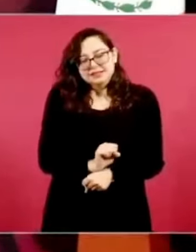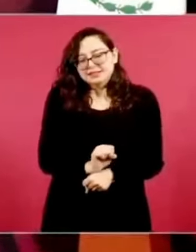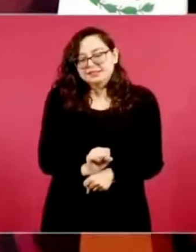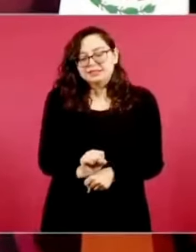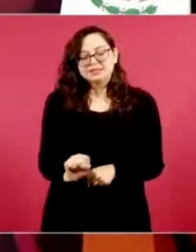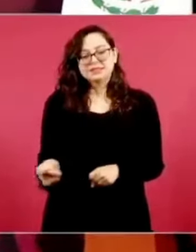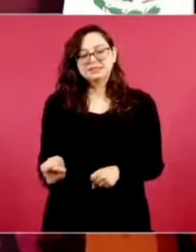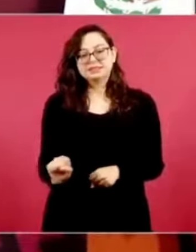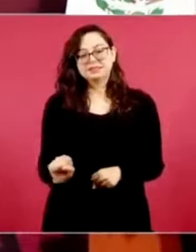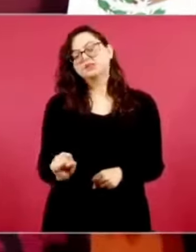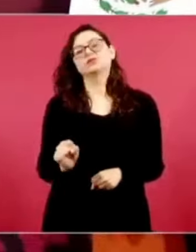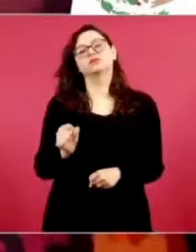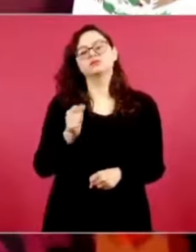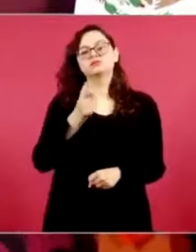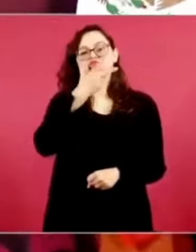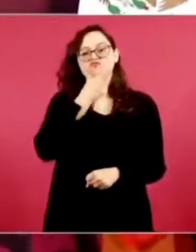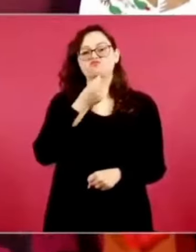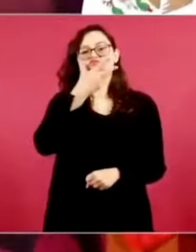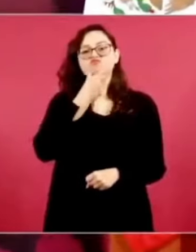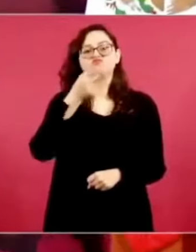la actitud de Hidalgo,